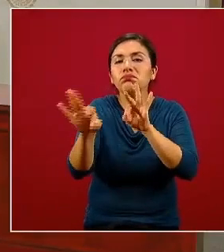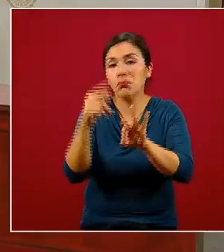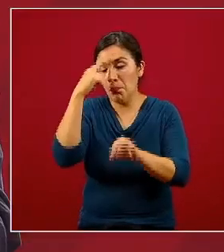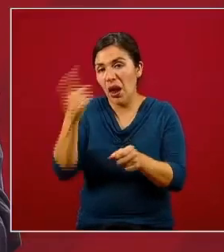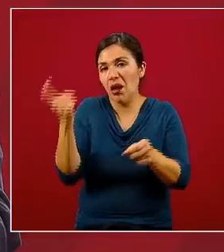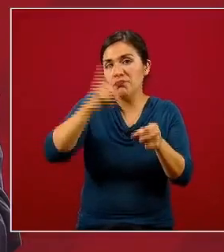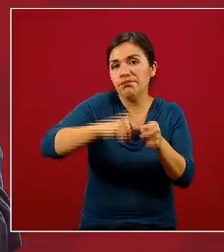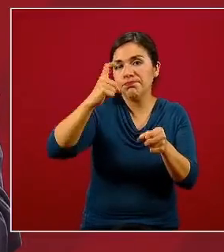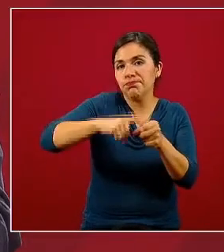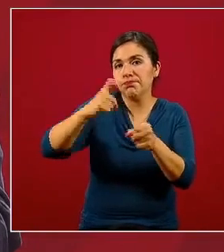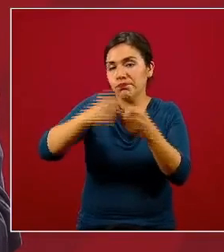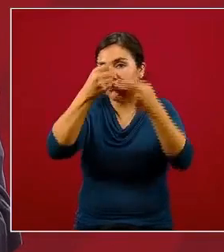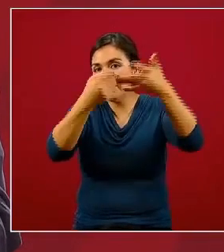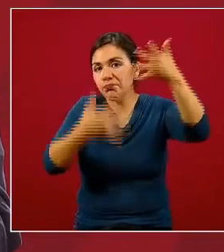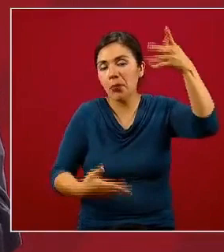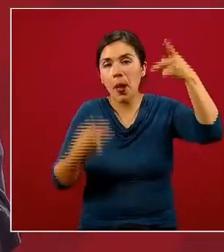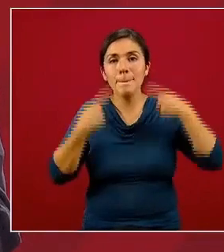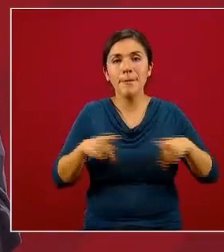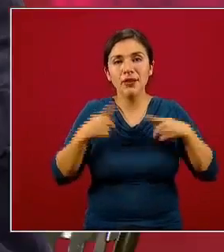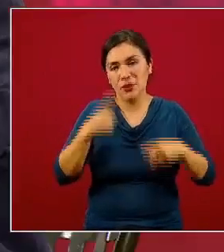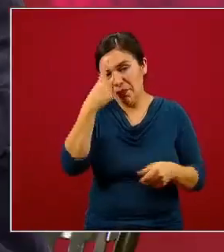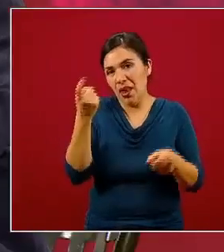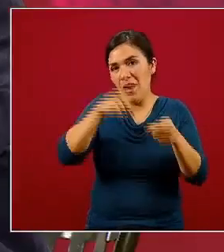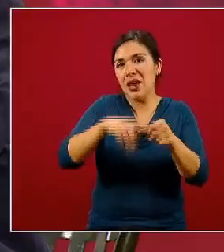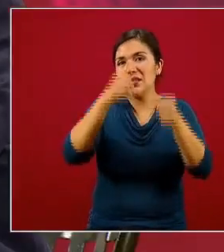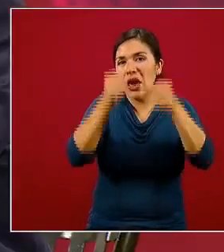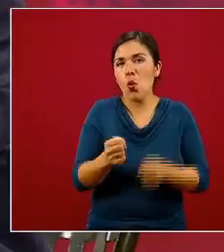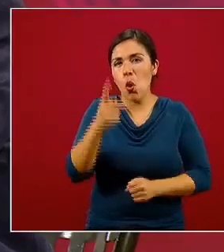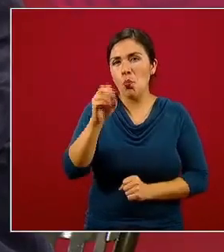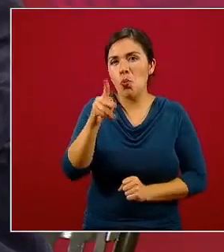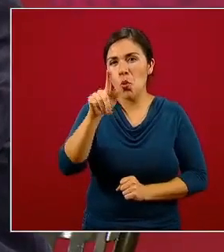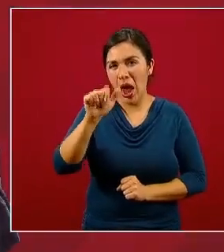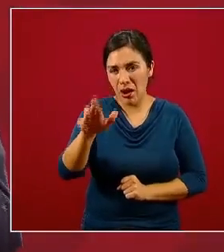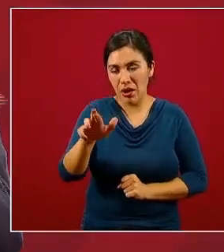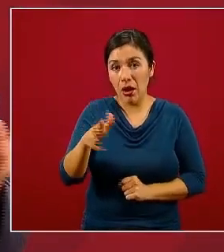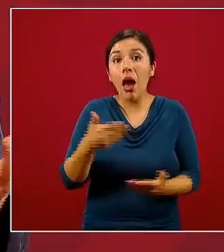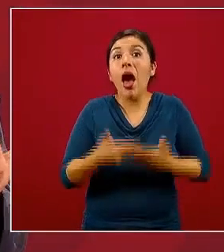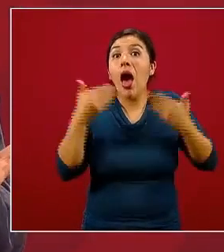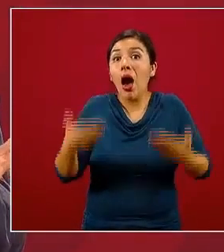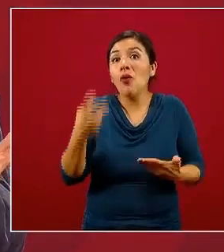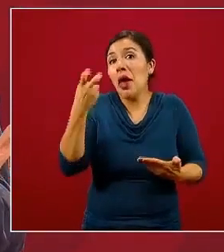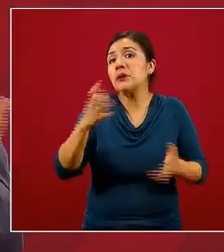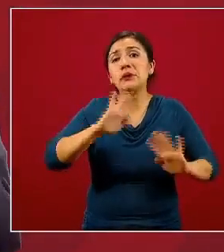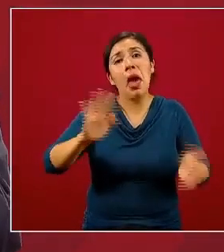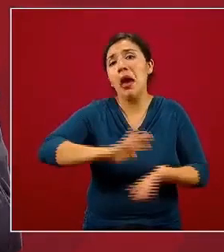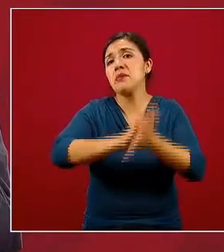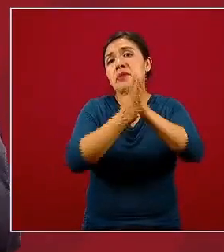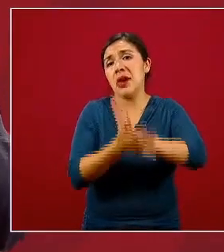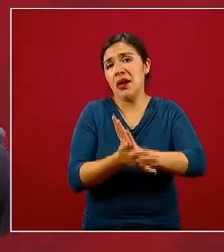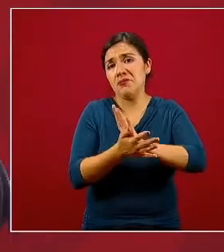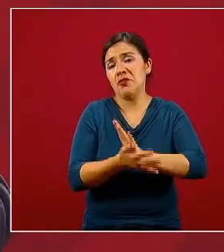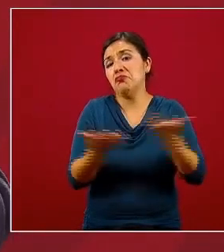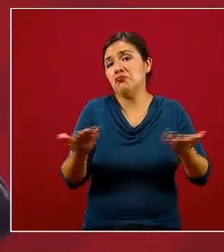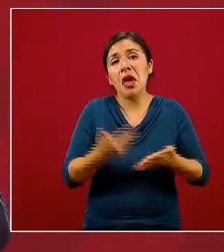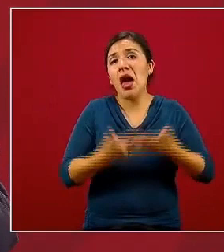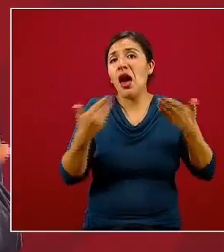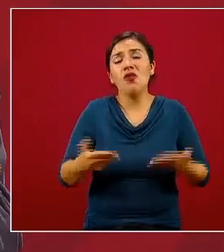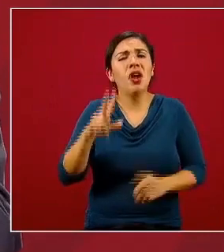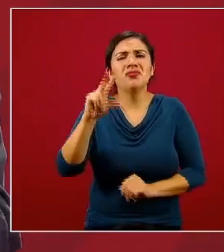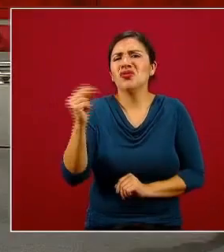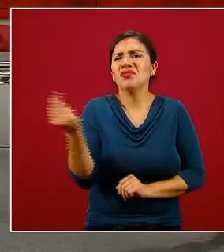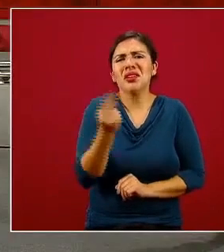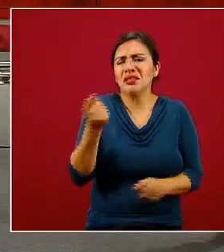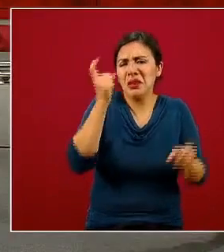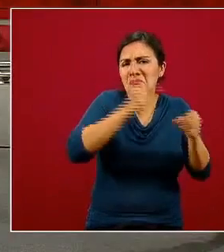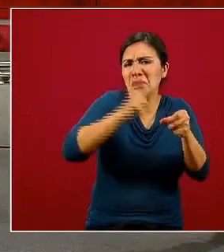afiliación de personas al Seguro Popular. Como hoy ese modelo cambió y hoy no